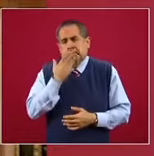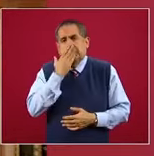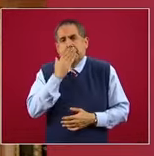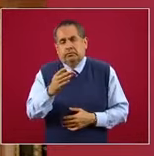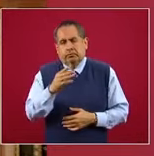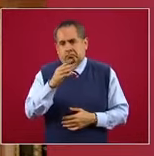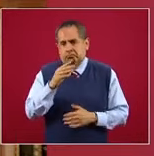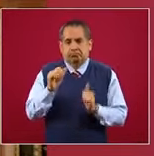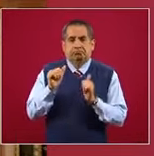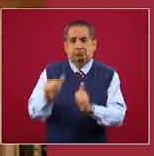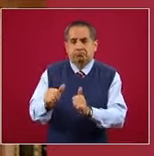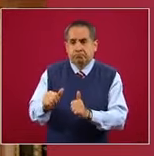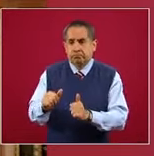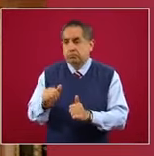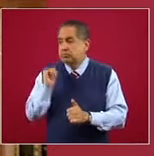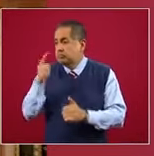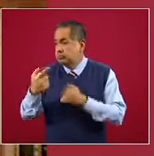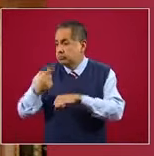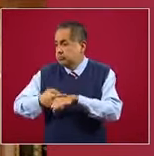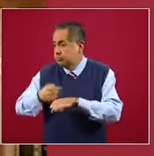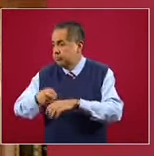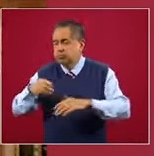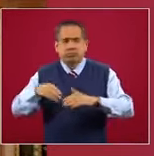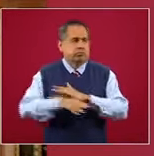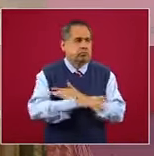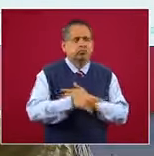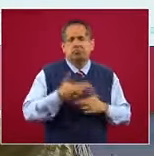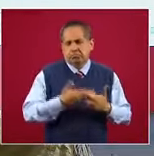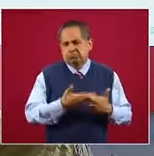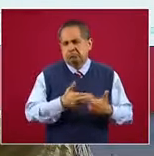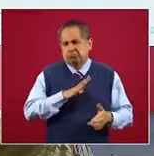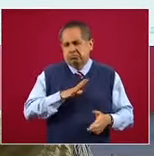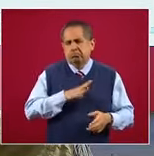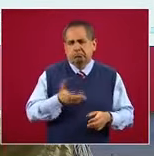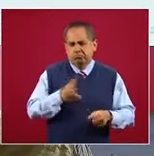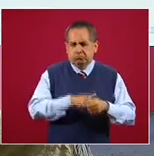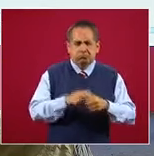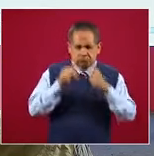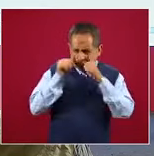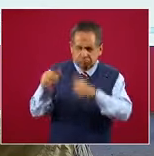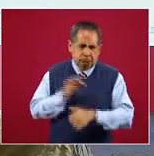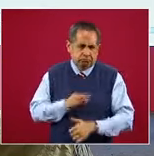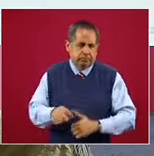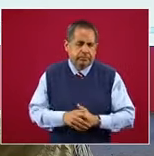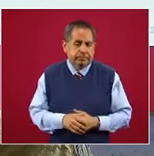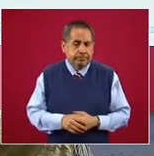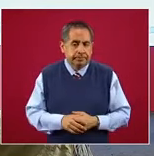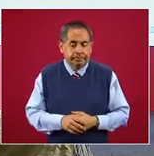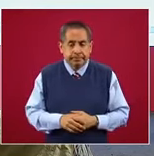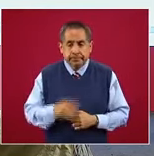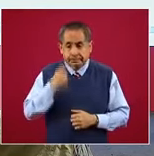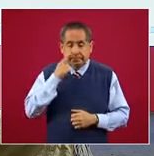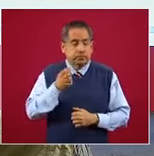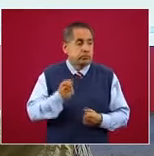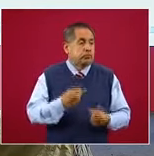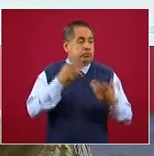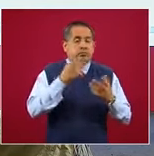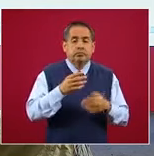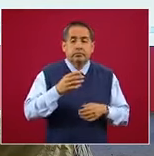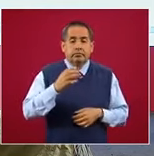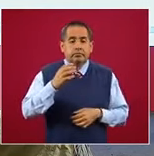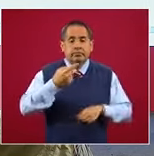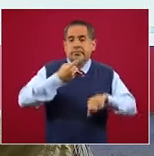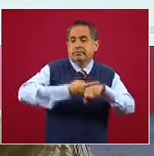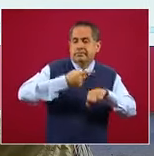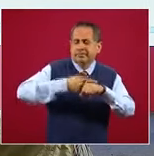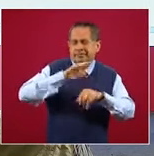trata de establecer y buscar como un balance. Veamos la siguiente diapositiva, que son las camas que se destinan a los